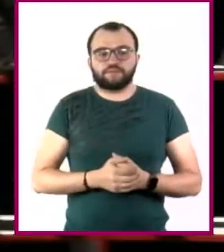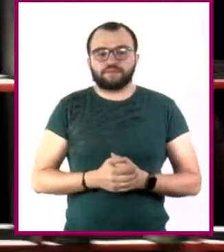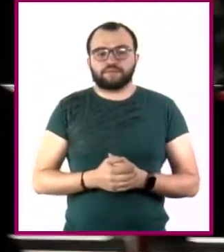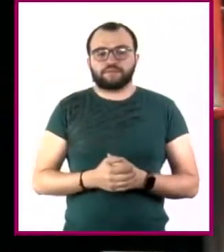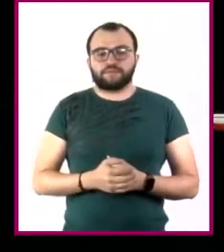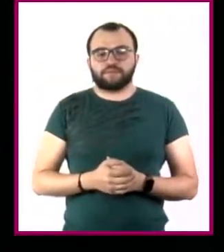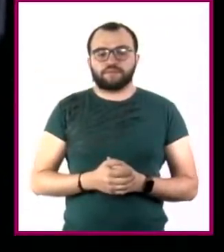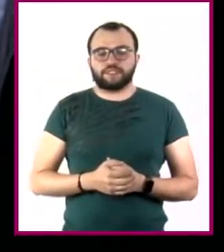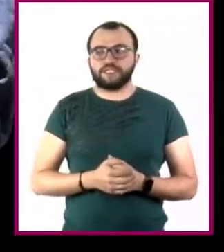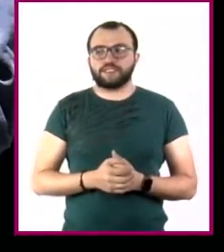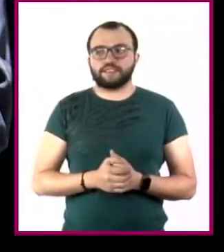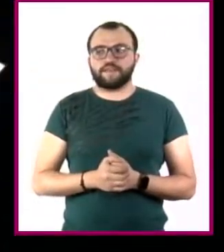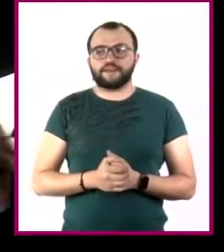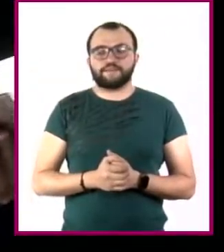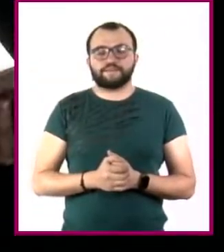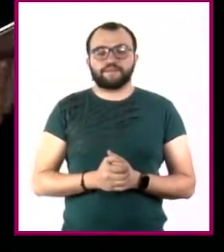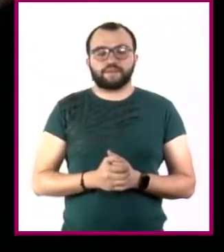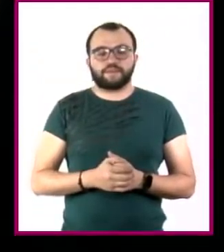ah,